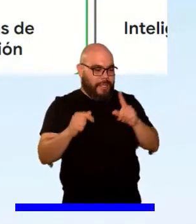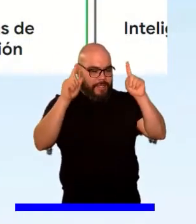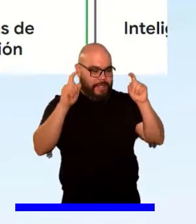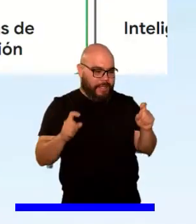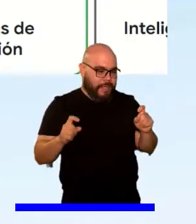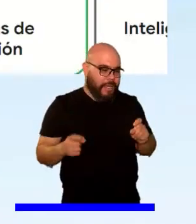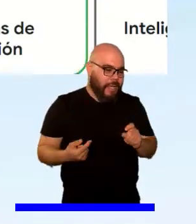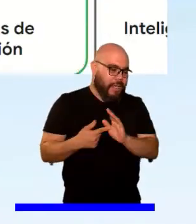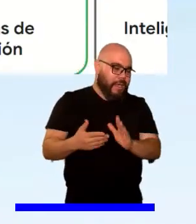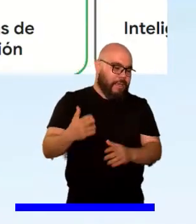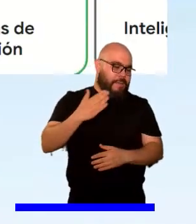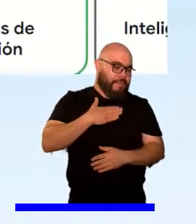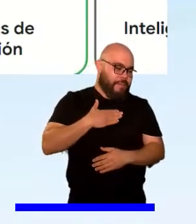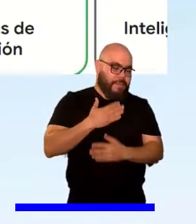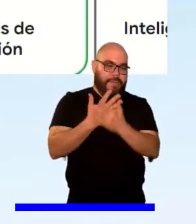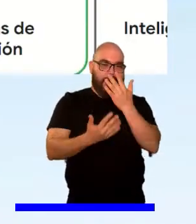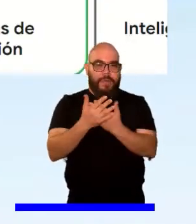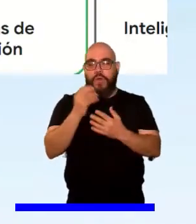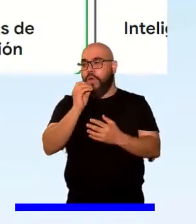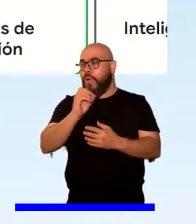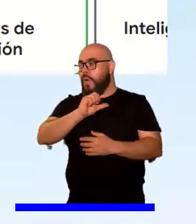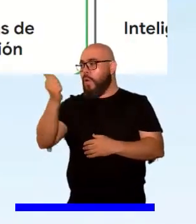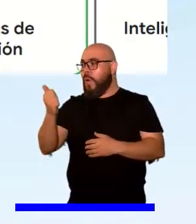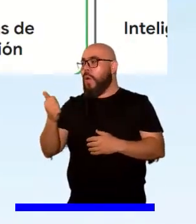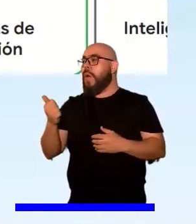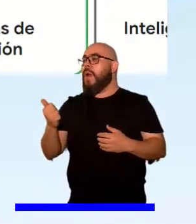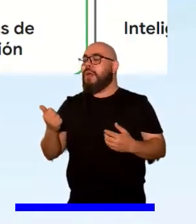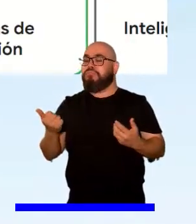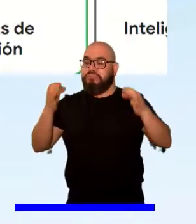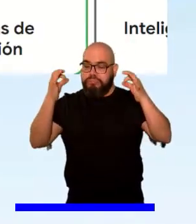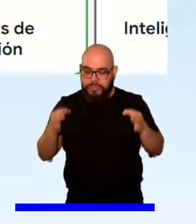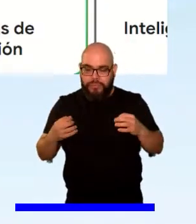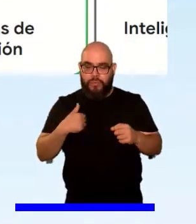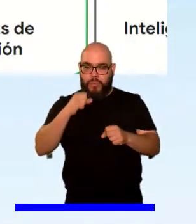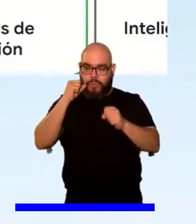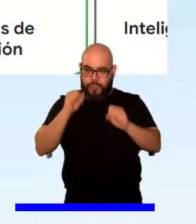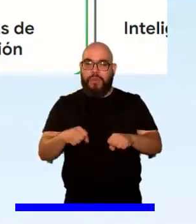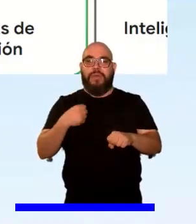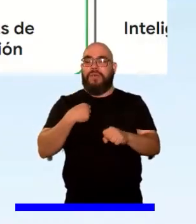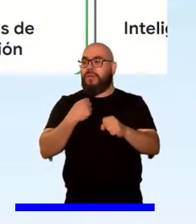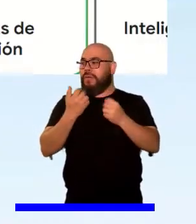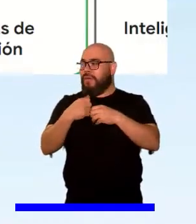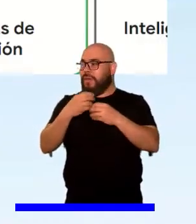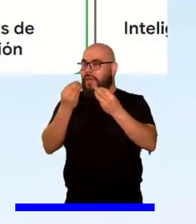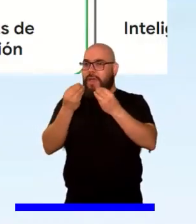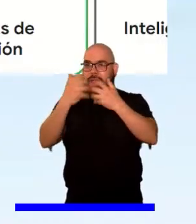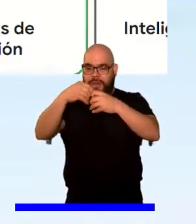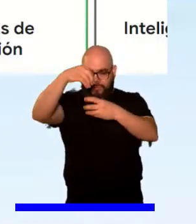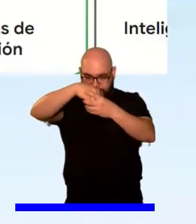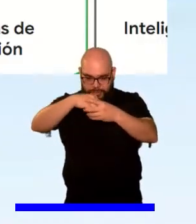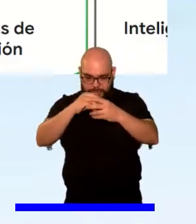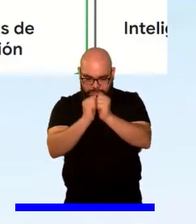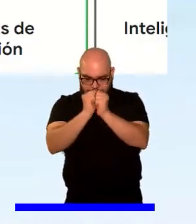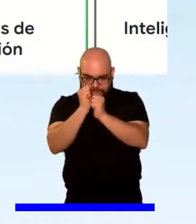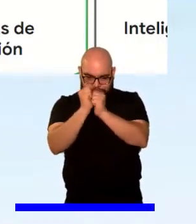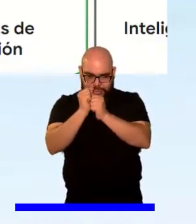ya sea desde mis manos o desde animales que estén moviendo una rueda o algo, sino que ya puedo tomar la energía que viene dentro del carbón, por decirlo así,